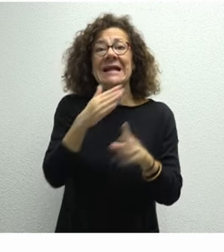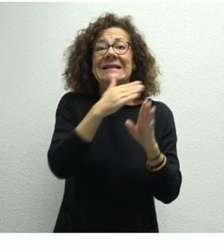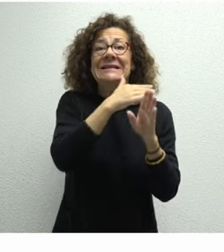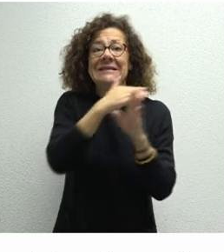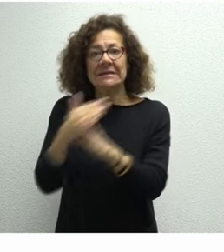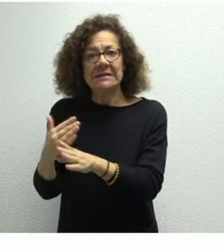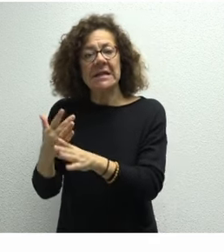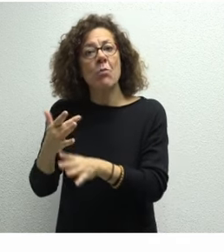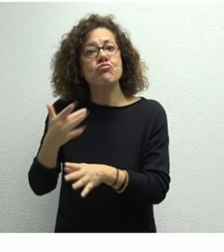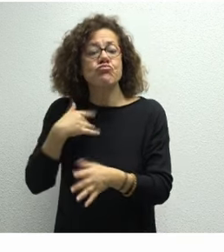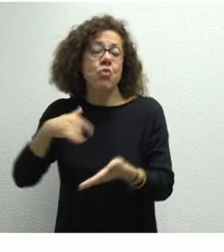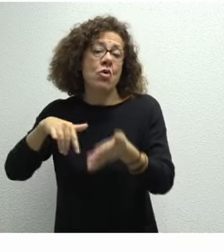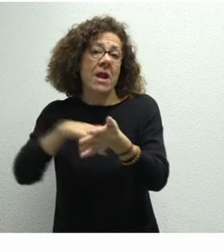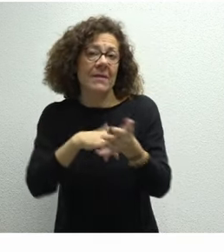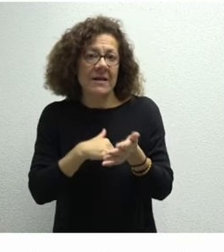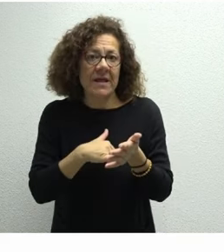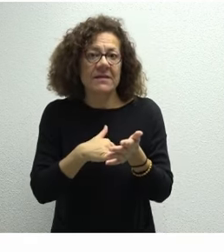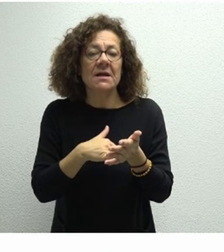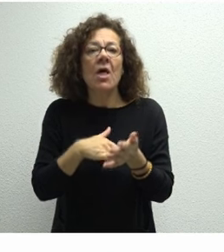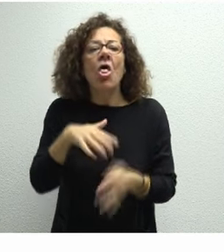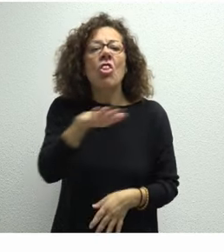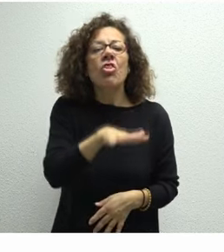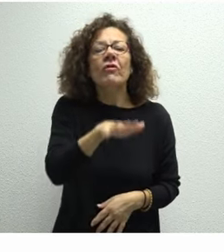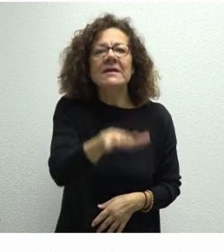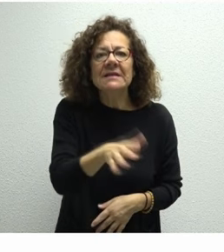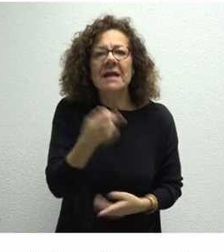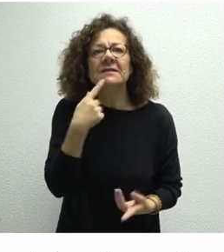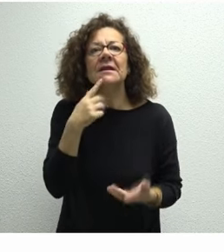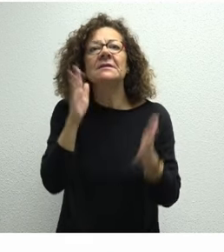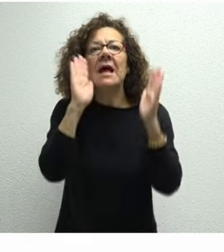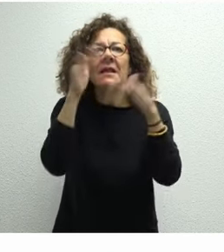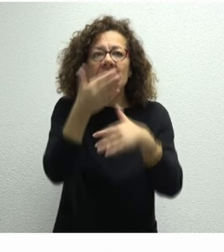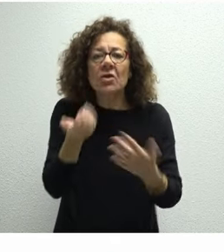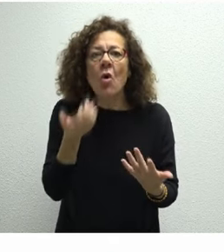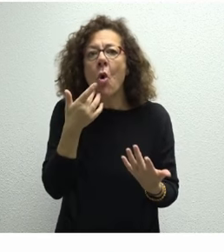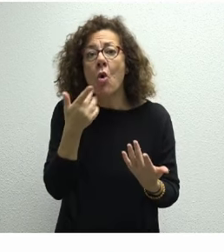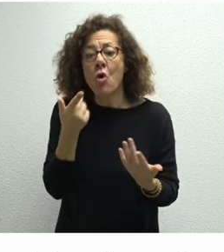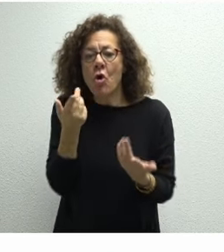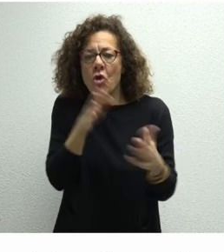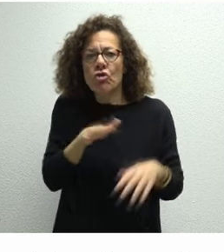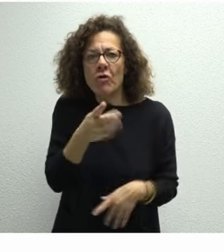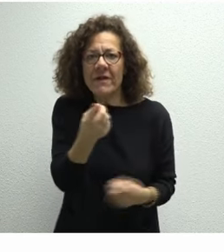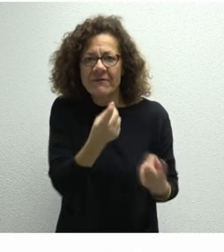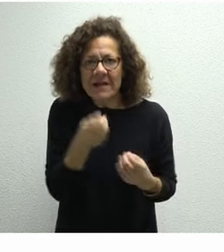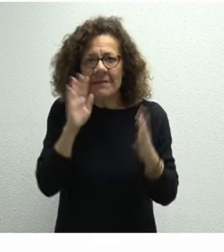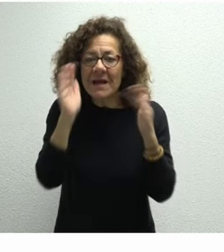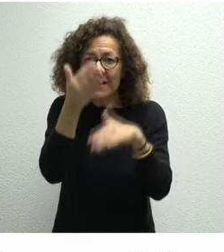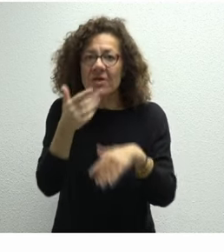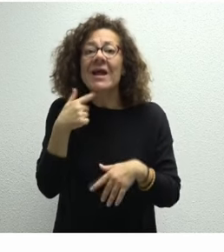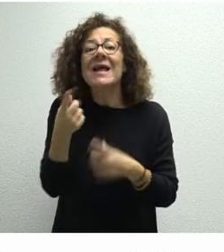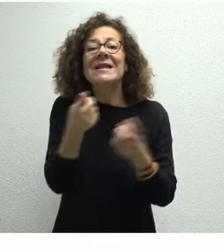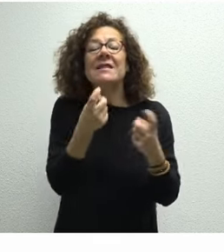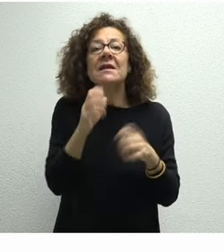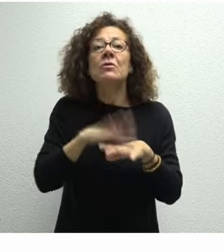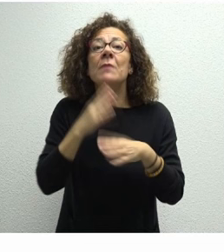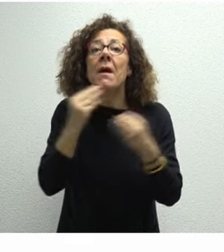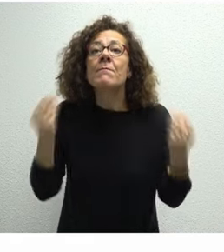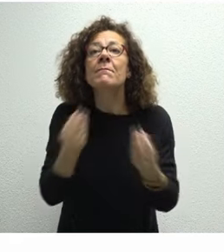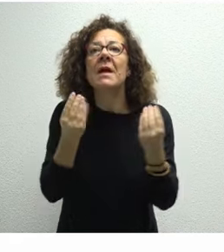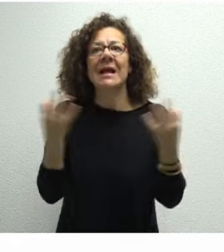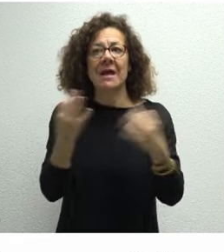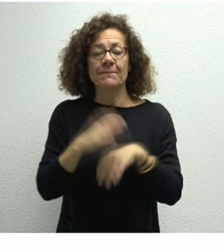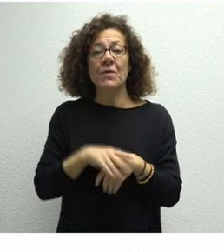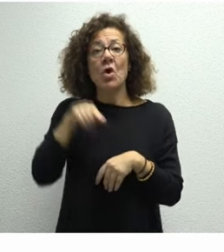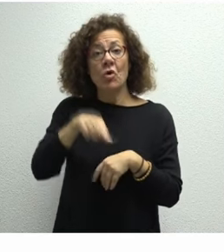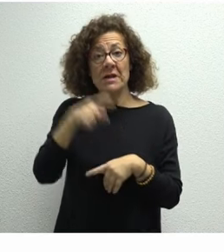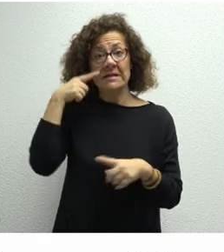de vulnerabilidades no Quiénes son dónde están dónde se les está atendiendo o dónde no se les está atendiendo y Qué necesitamos para hacerlo mejor con